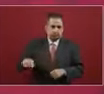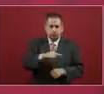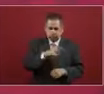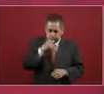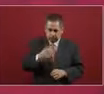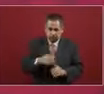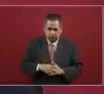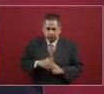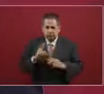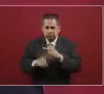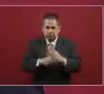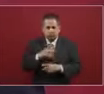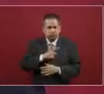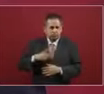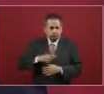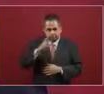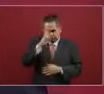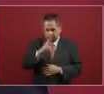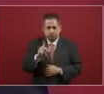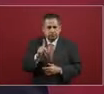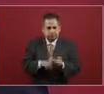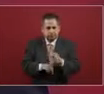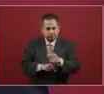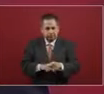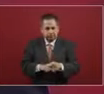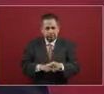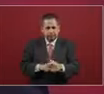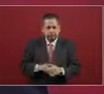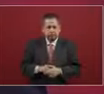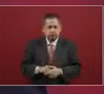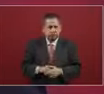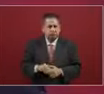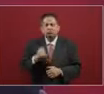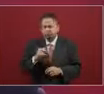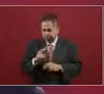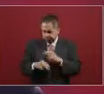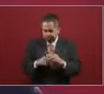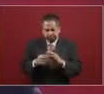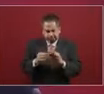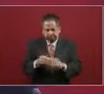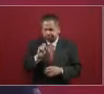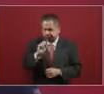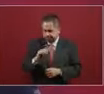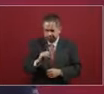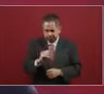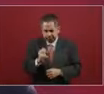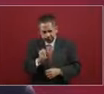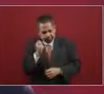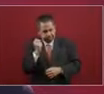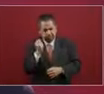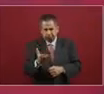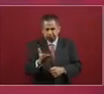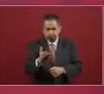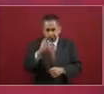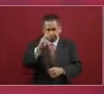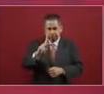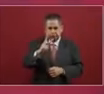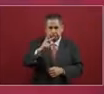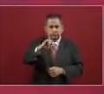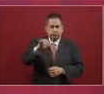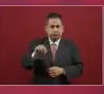que vamos a ser respetuosos y vamos a pedir al Poder